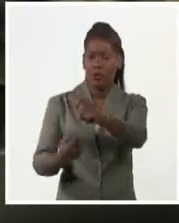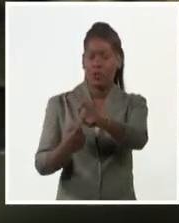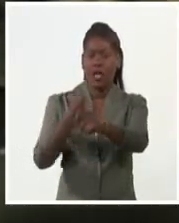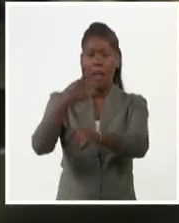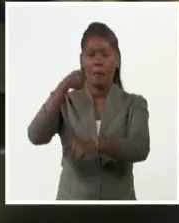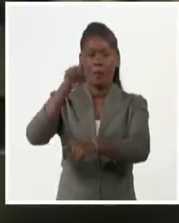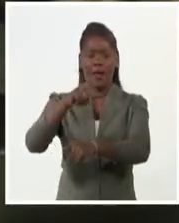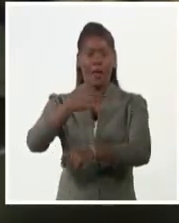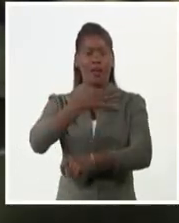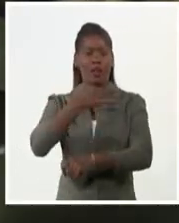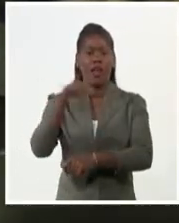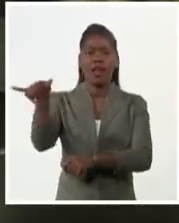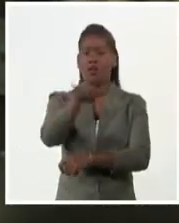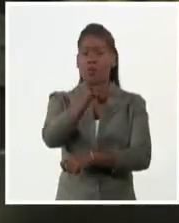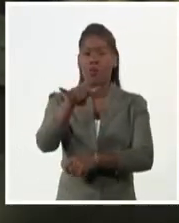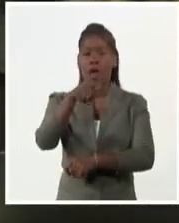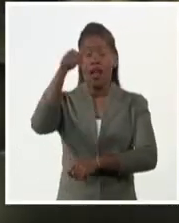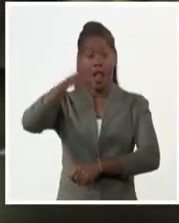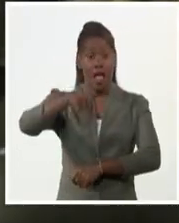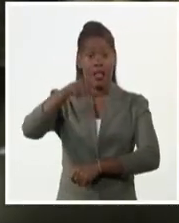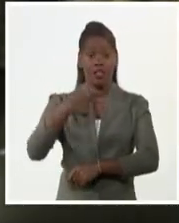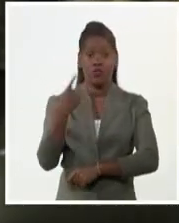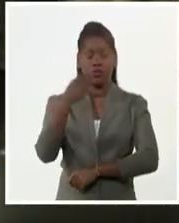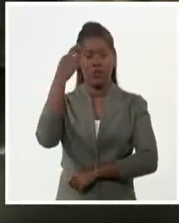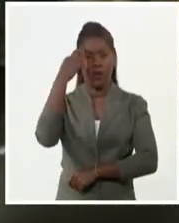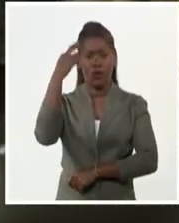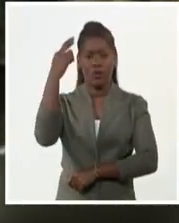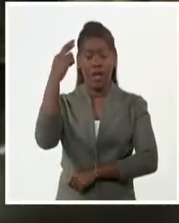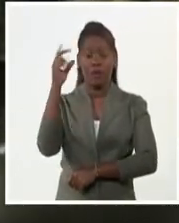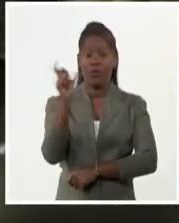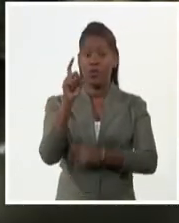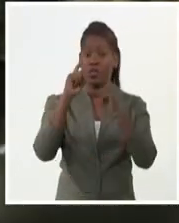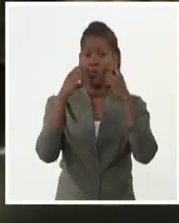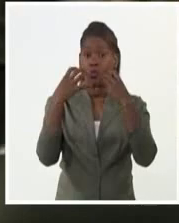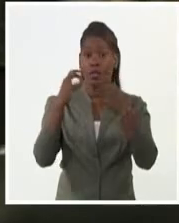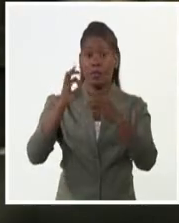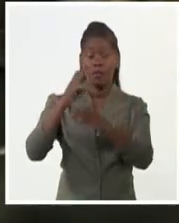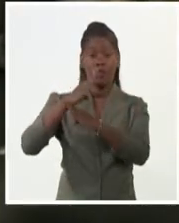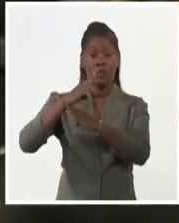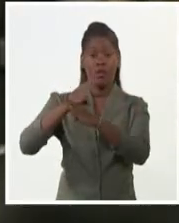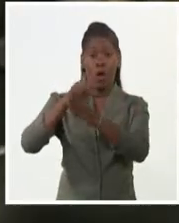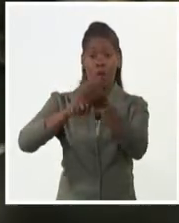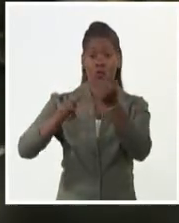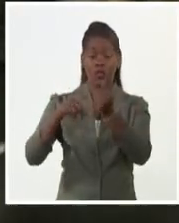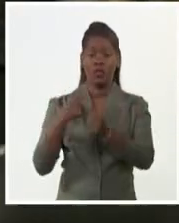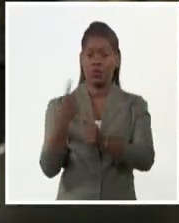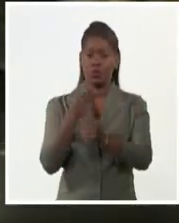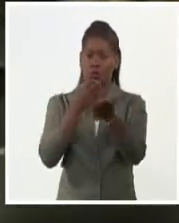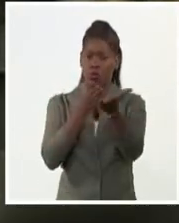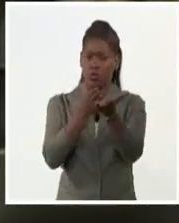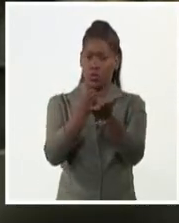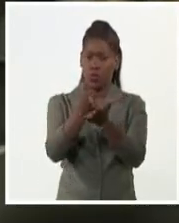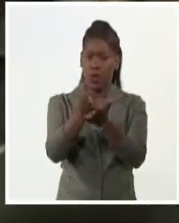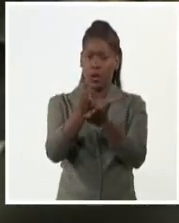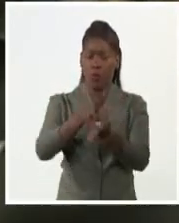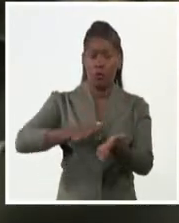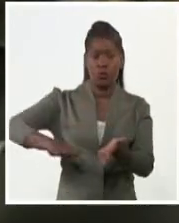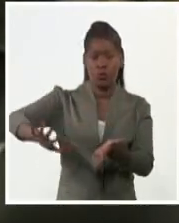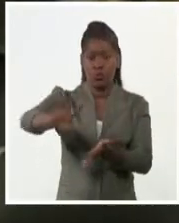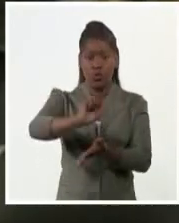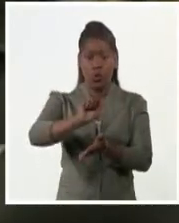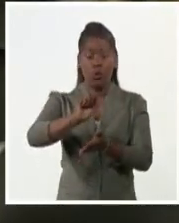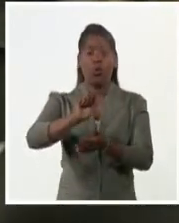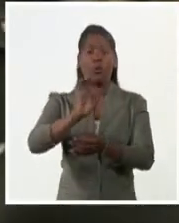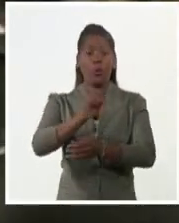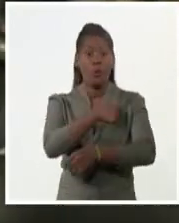A ti te honramos especialmente hoy, y contigo a todo nuestro pueblo que